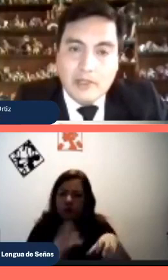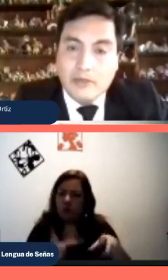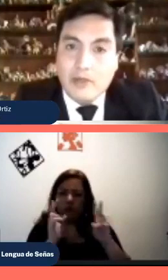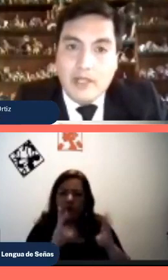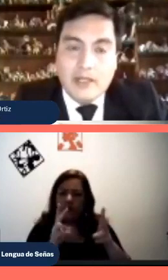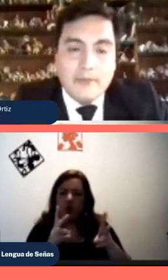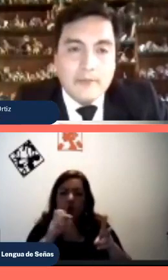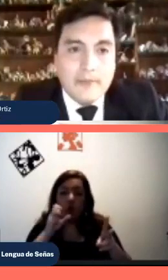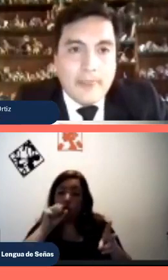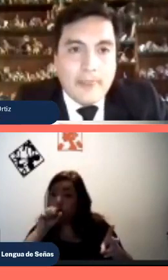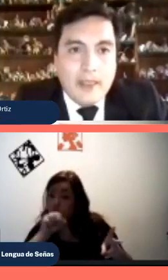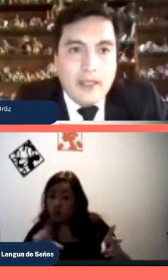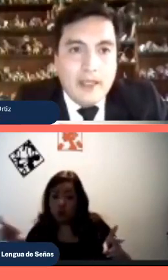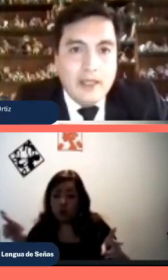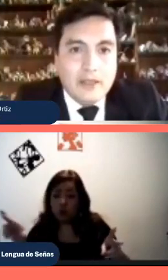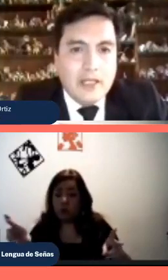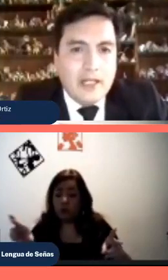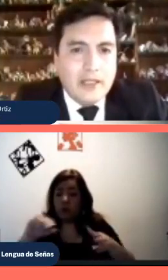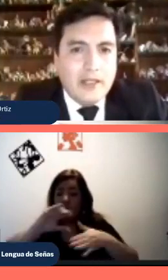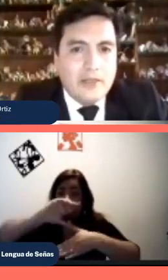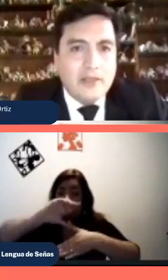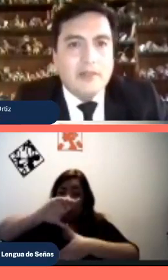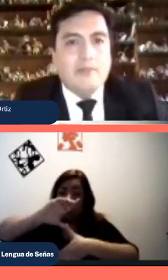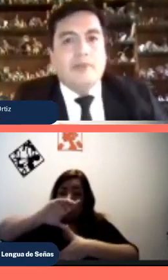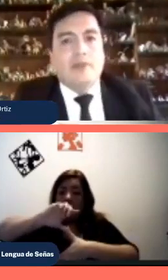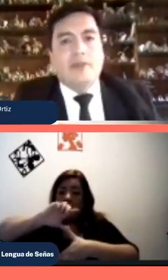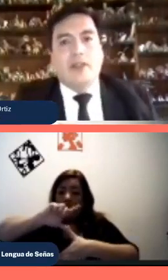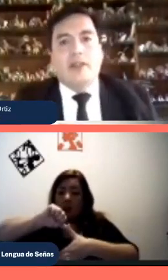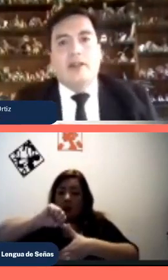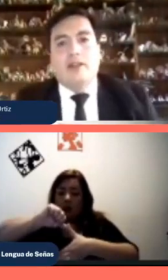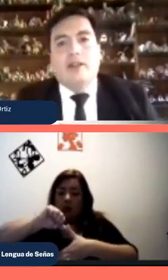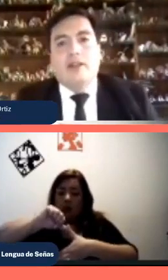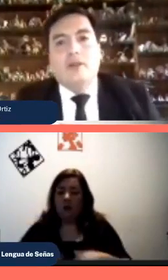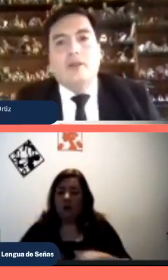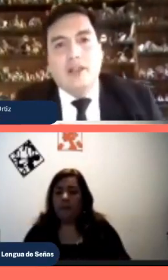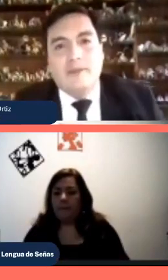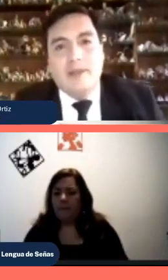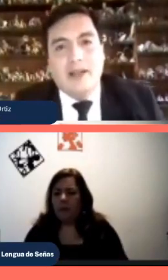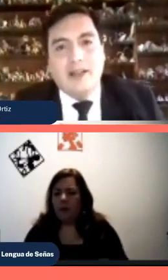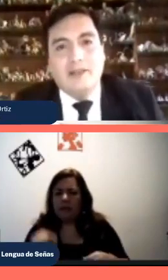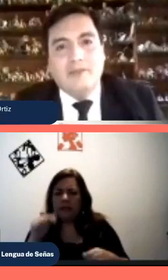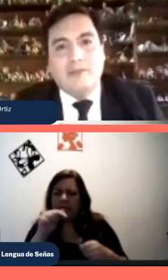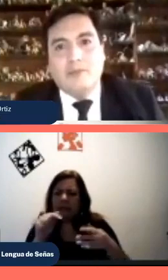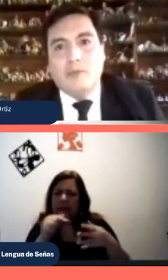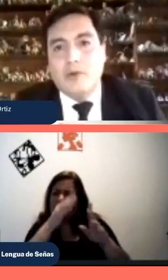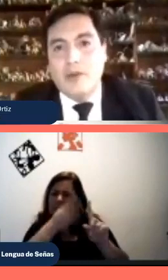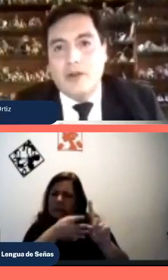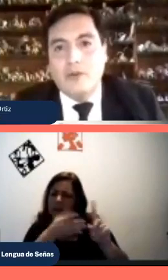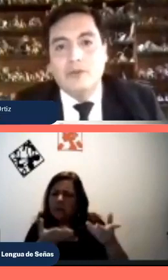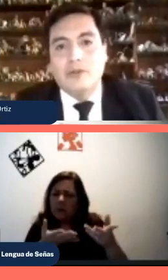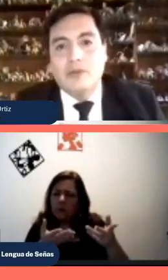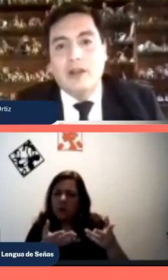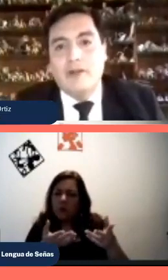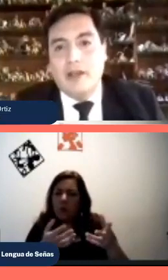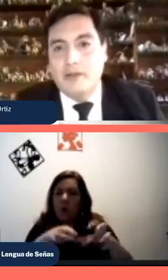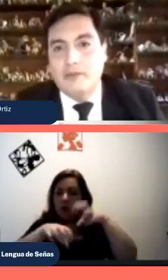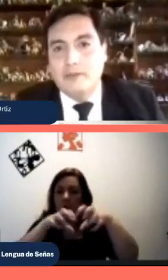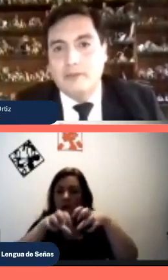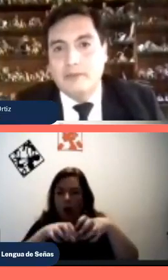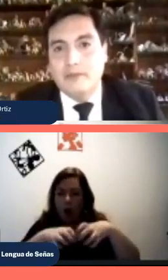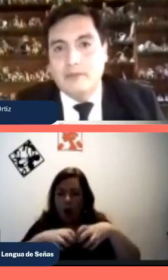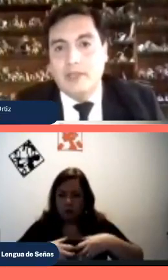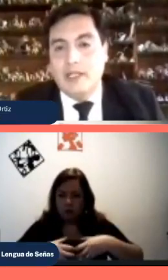en Sudamérica. Se caracteriza por ser un animal un poco más robusto que un